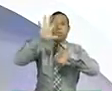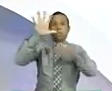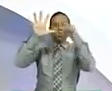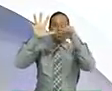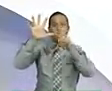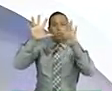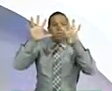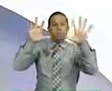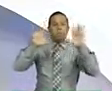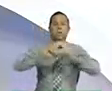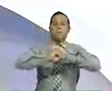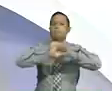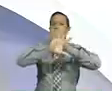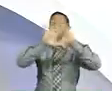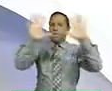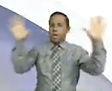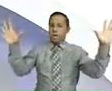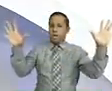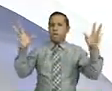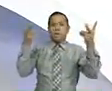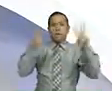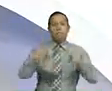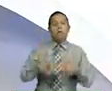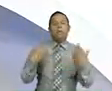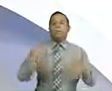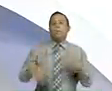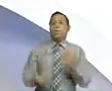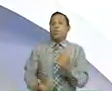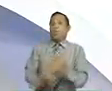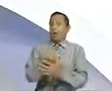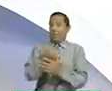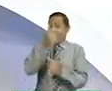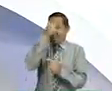hay un segmento también de 10 a 11. También, no se olvide